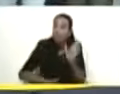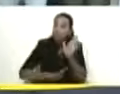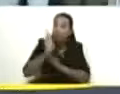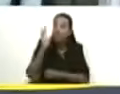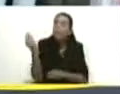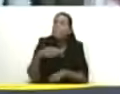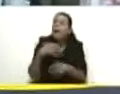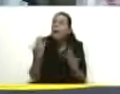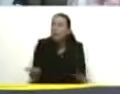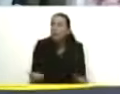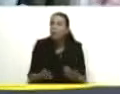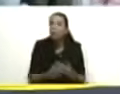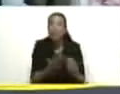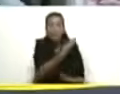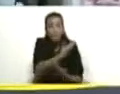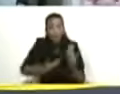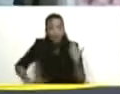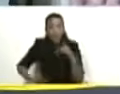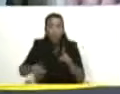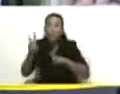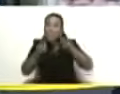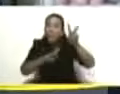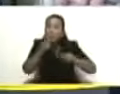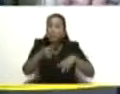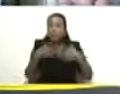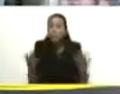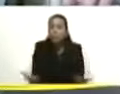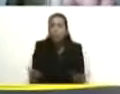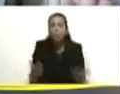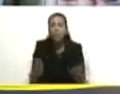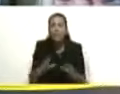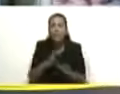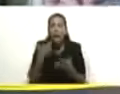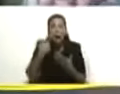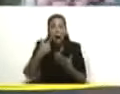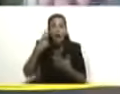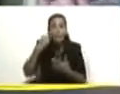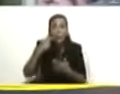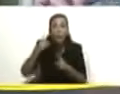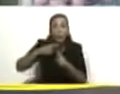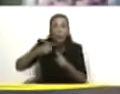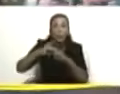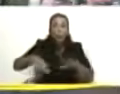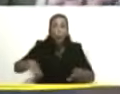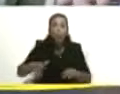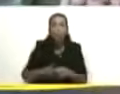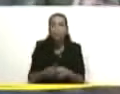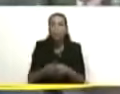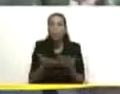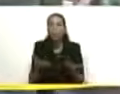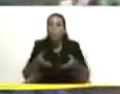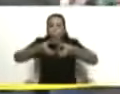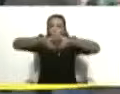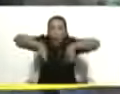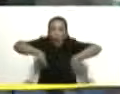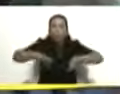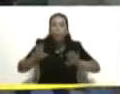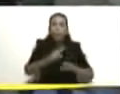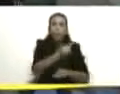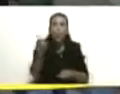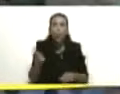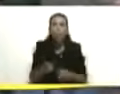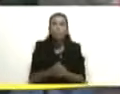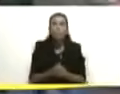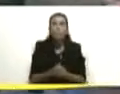más tenemos? Aquí tenemos, presidente, una exposición de parte de las razas ponedoras que tenemos en el país. Esta es una Highline que está